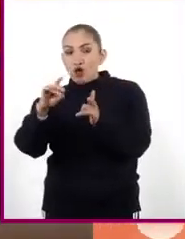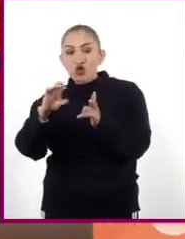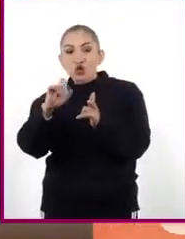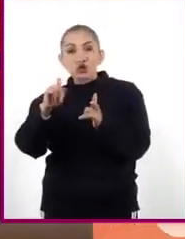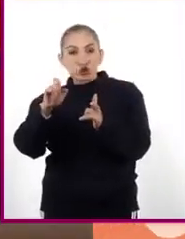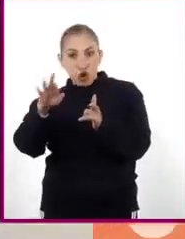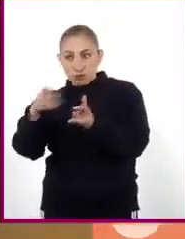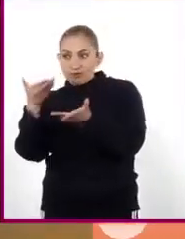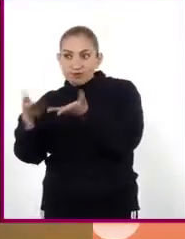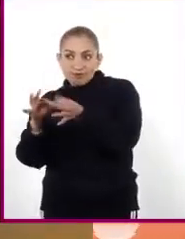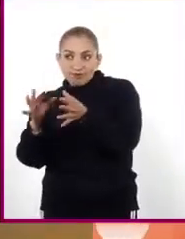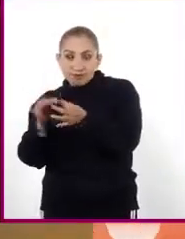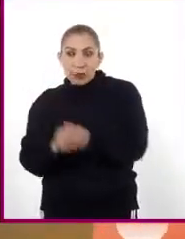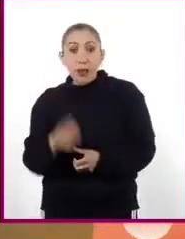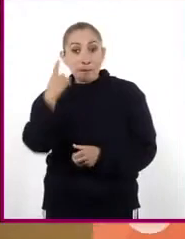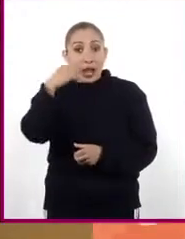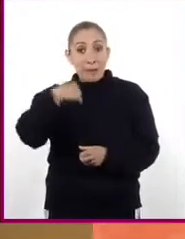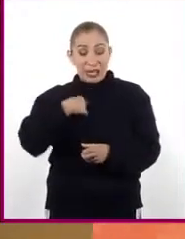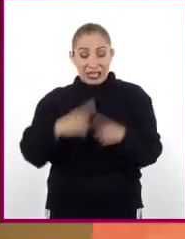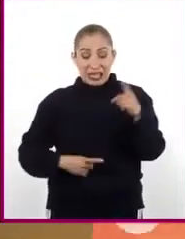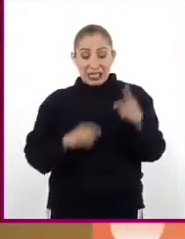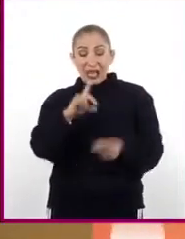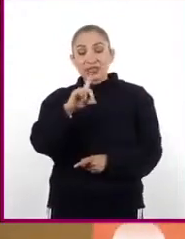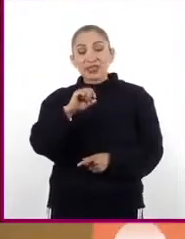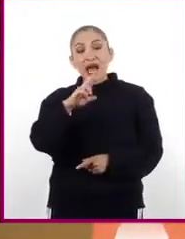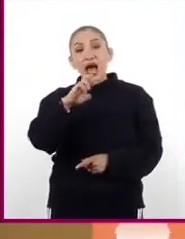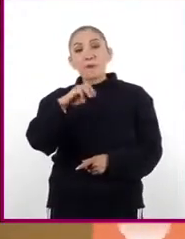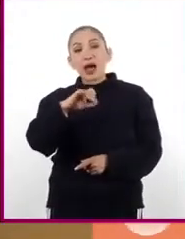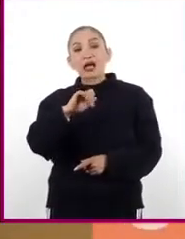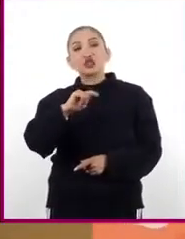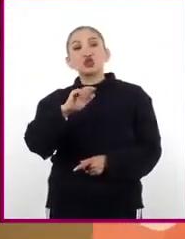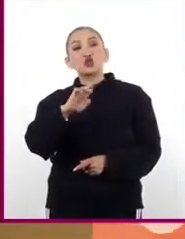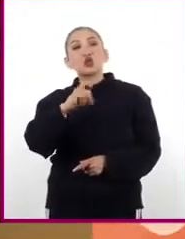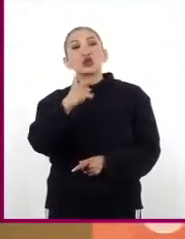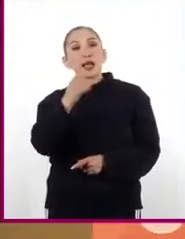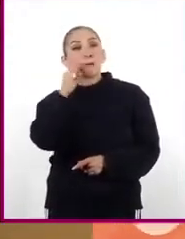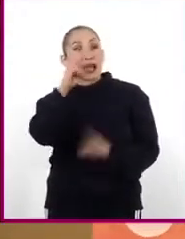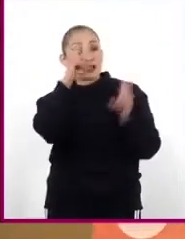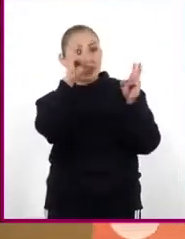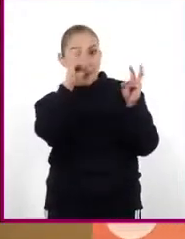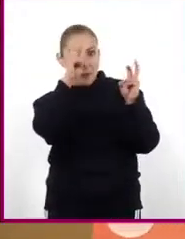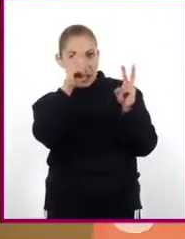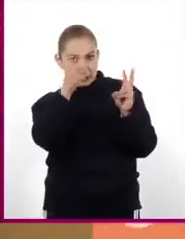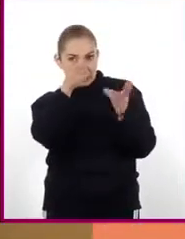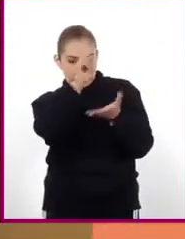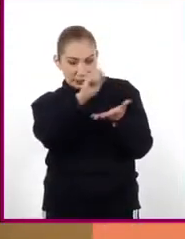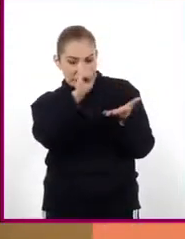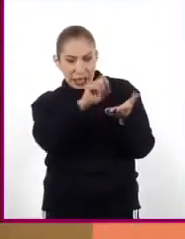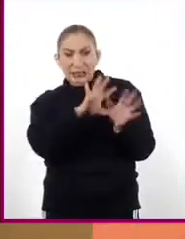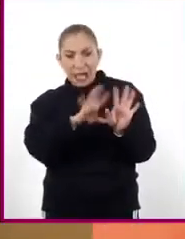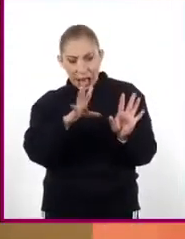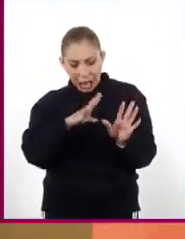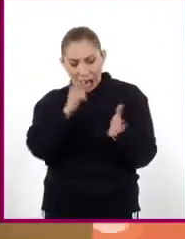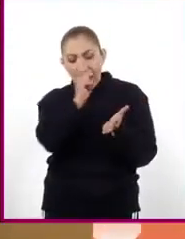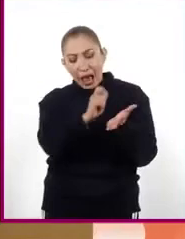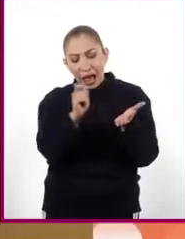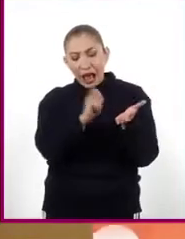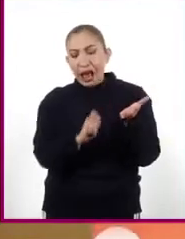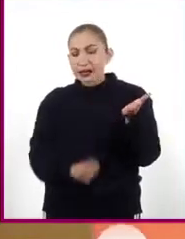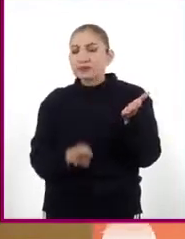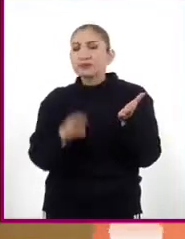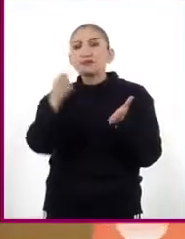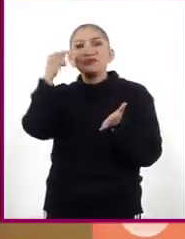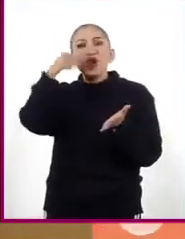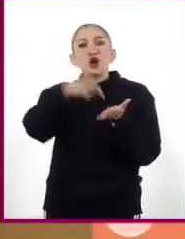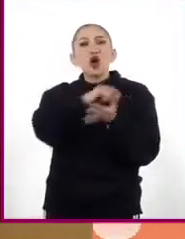obra. Para mí la dramaturgia es acercar los grandes temas que ya están escritos, ¿no? Creo